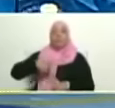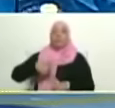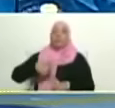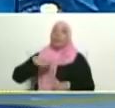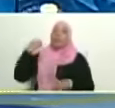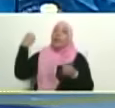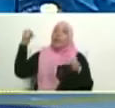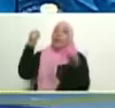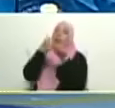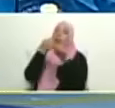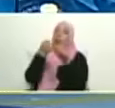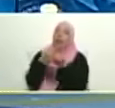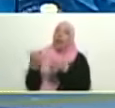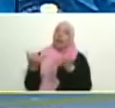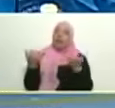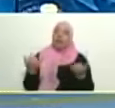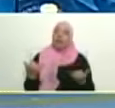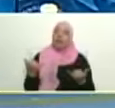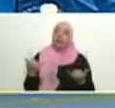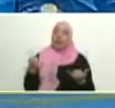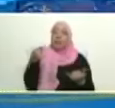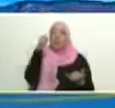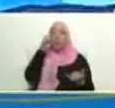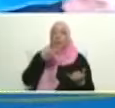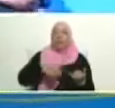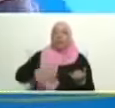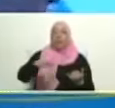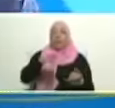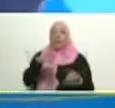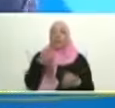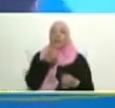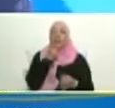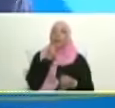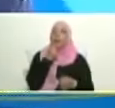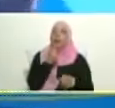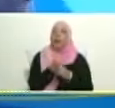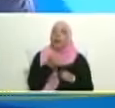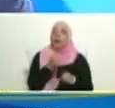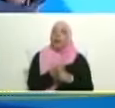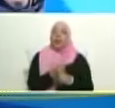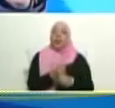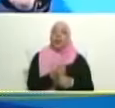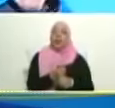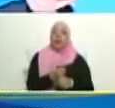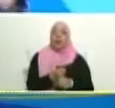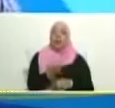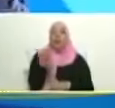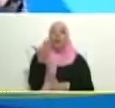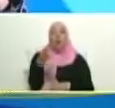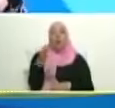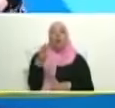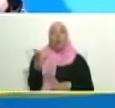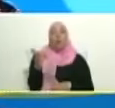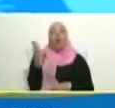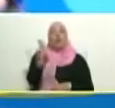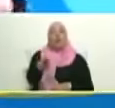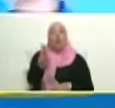manuales que le dictan desde Washington en inglés. No. Colonia, más